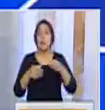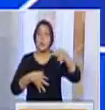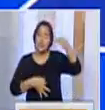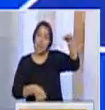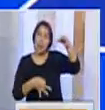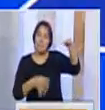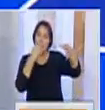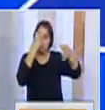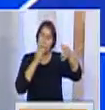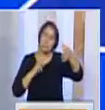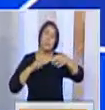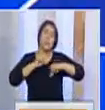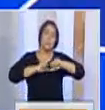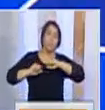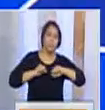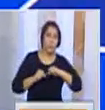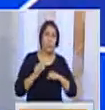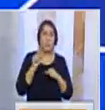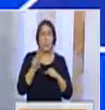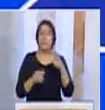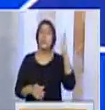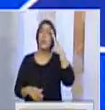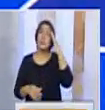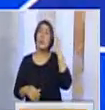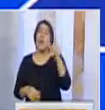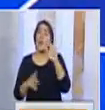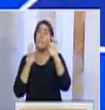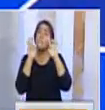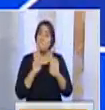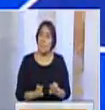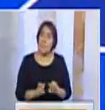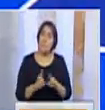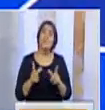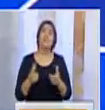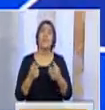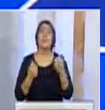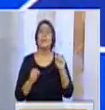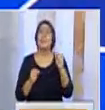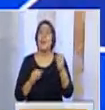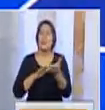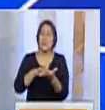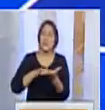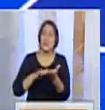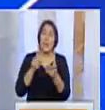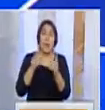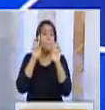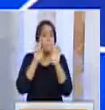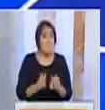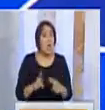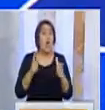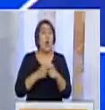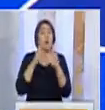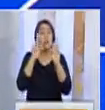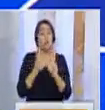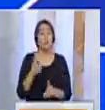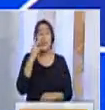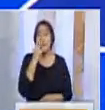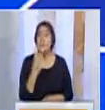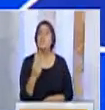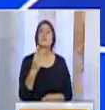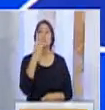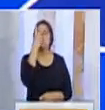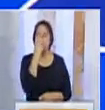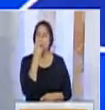sepa, las personas que hacen las papeletas en sistema Braille son personas con discapacidad visual. Ellos generaron cada una